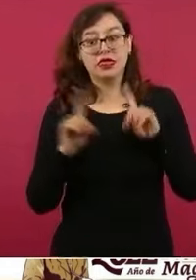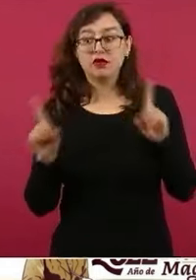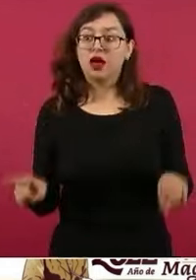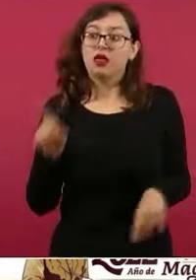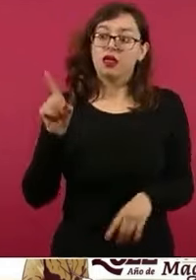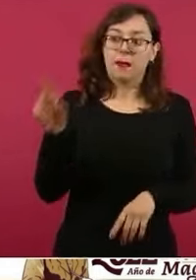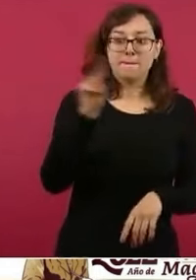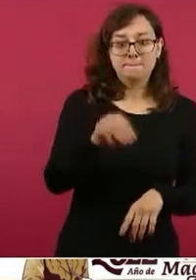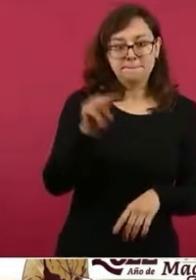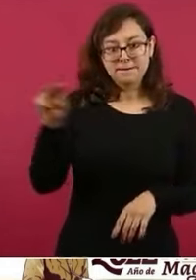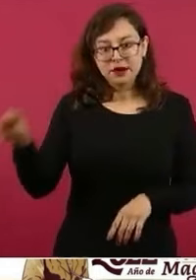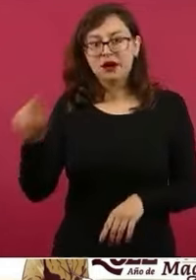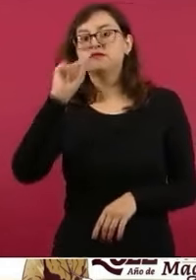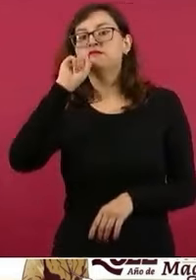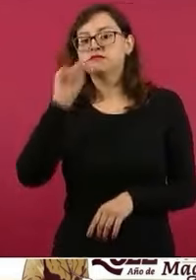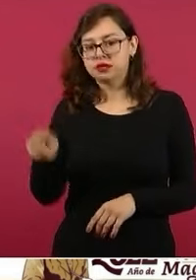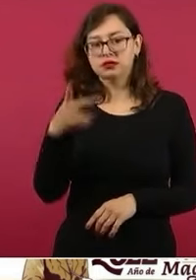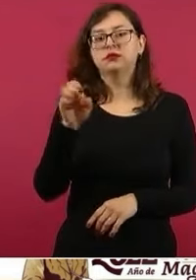Cárdenas, Michoacán,